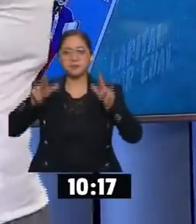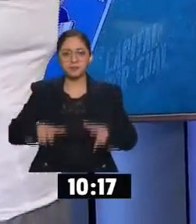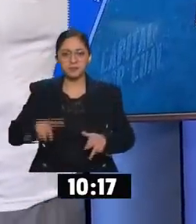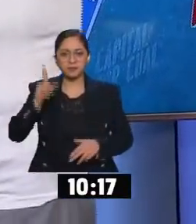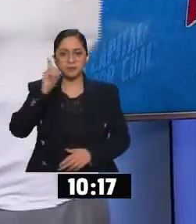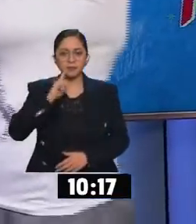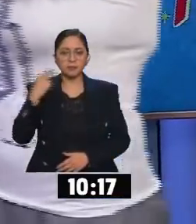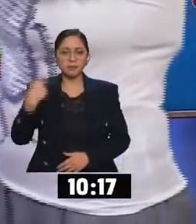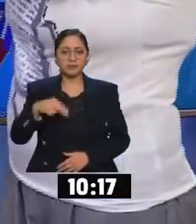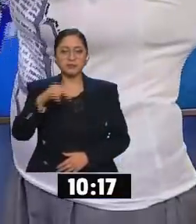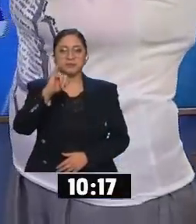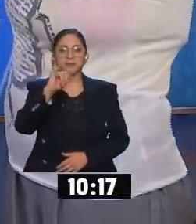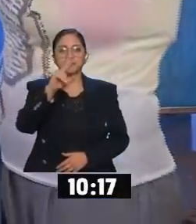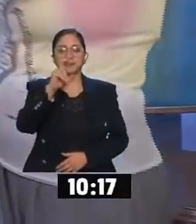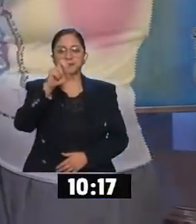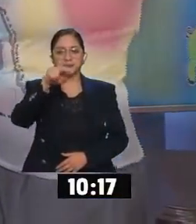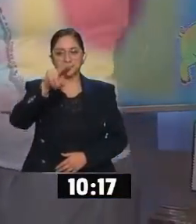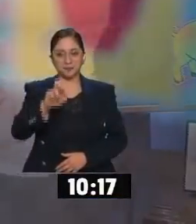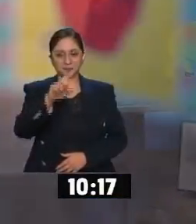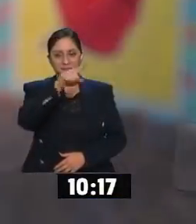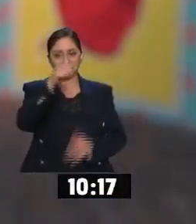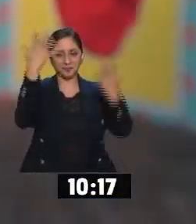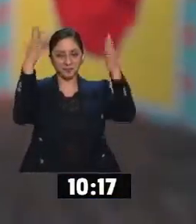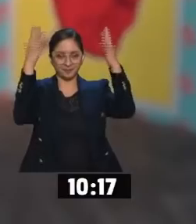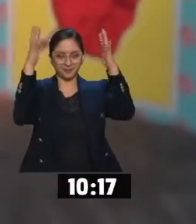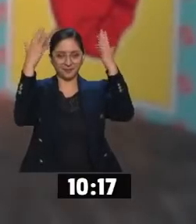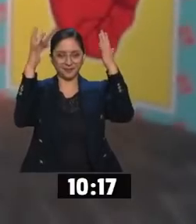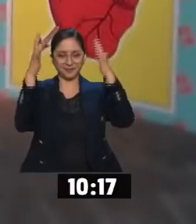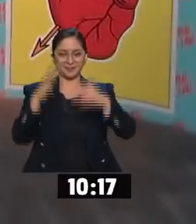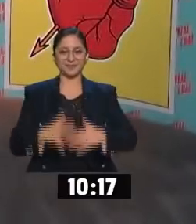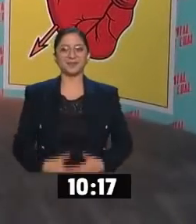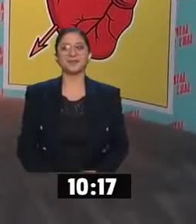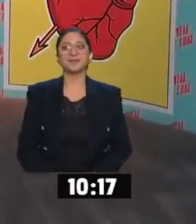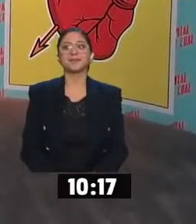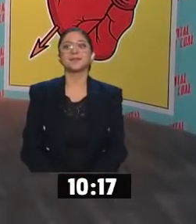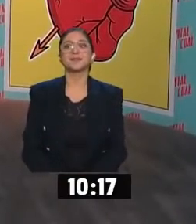Repeto. ¡Bravo, Irene!